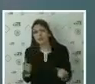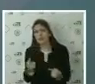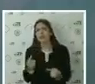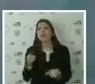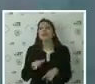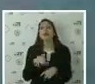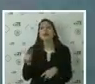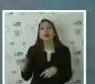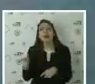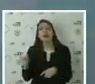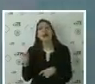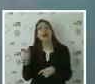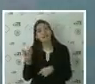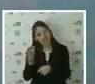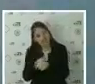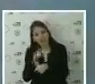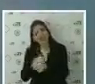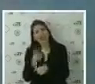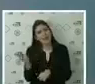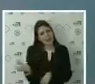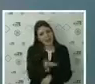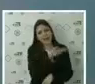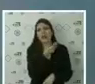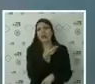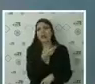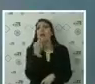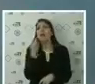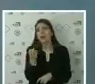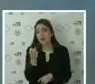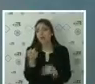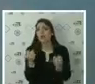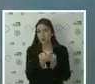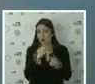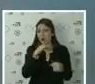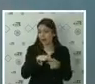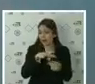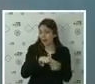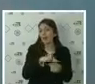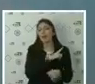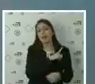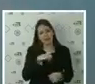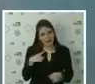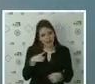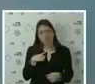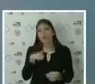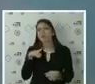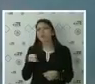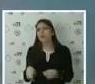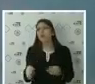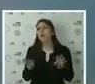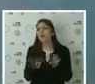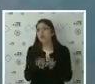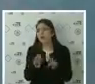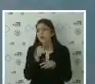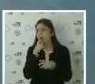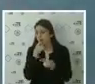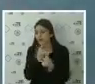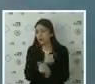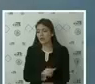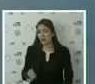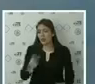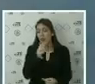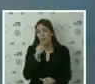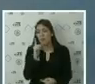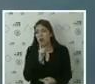los papás para ir. Entonces, creo que en los ejercicios democráticos valdría la pena que a partir de la convicción que tengan niñas y